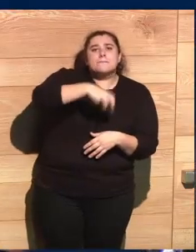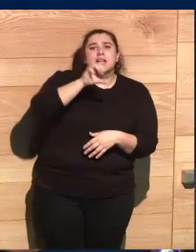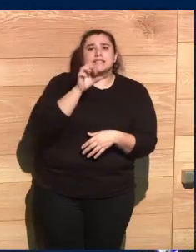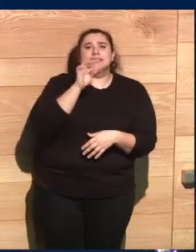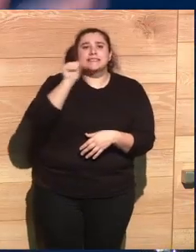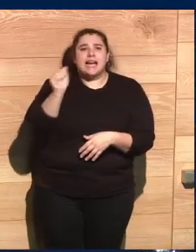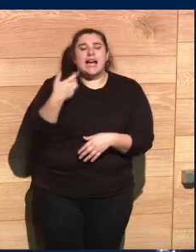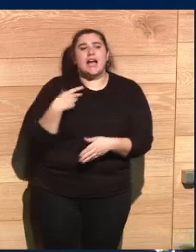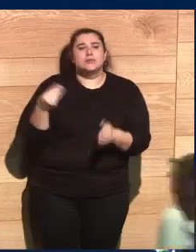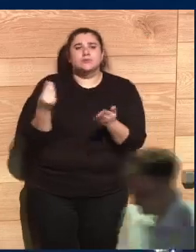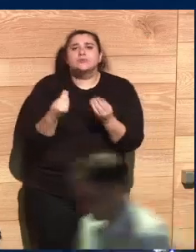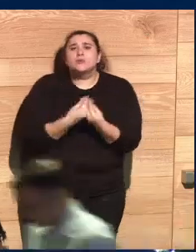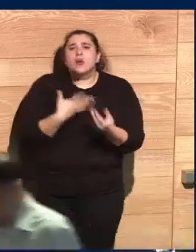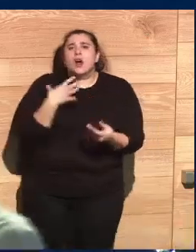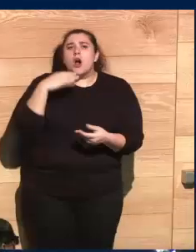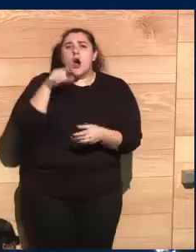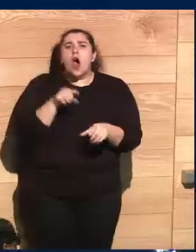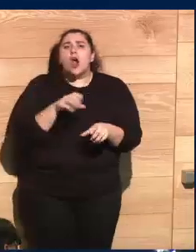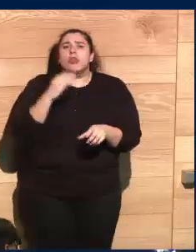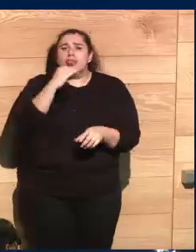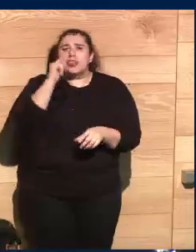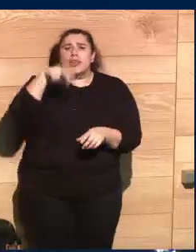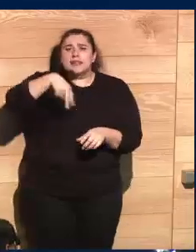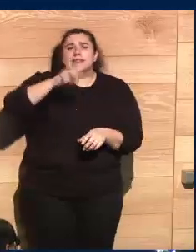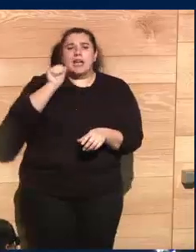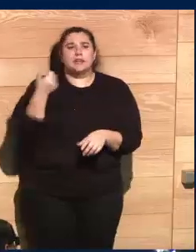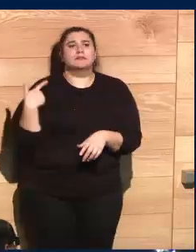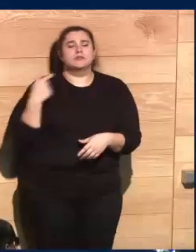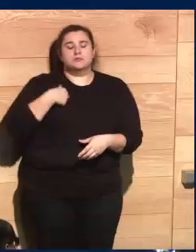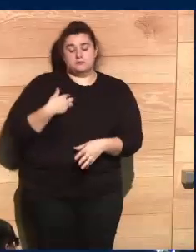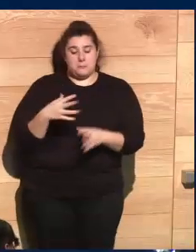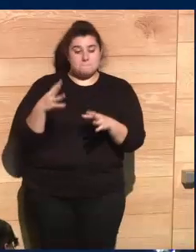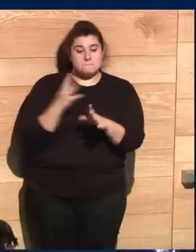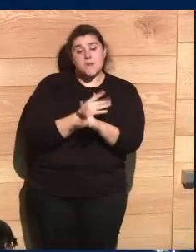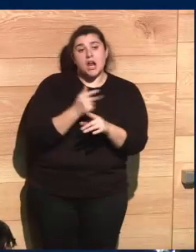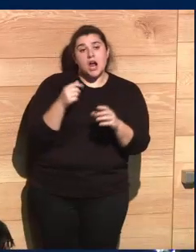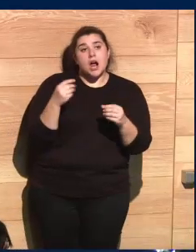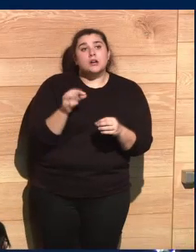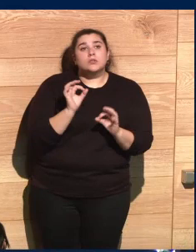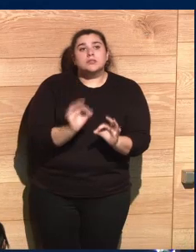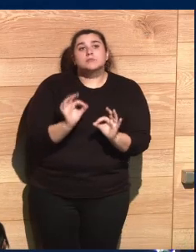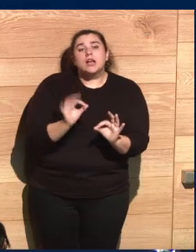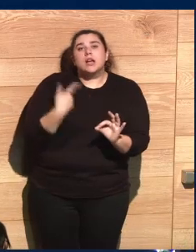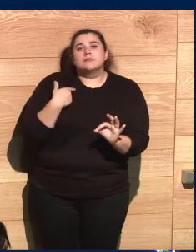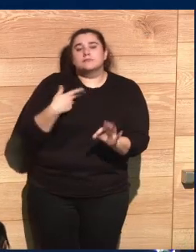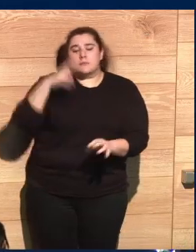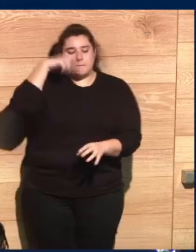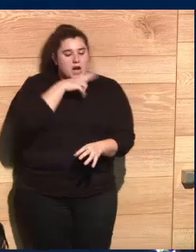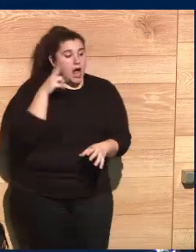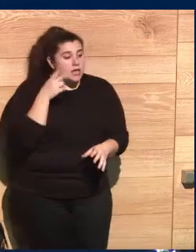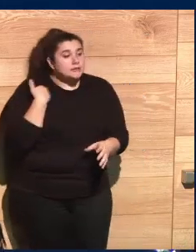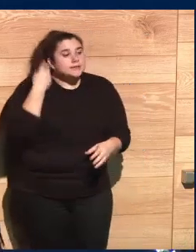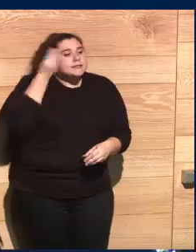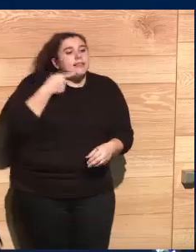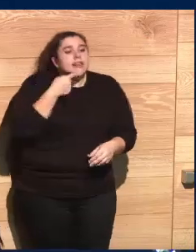también. ¿Verdad? Esa es una máquina que yo pensé, y dije yo... Claro, mis padres con muy buena intención dijeron, bueno, tienes aquí un